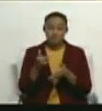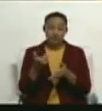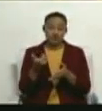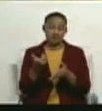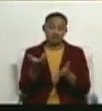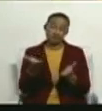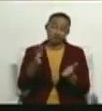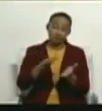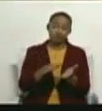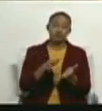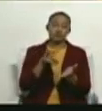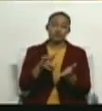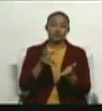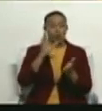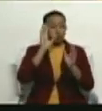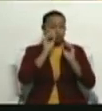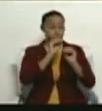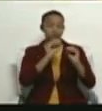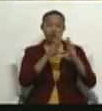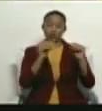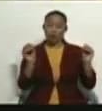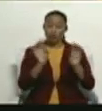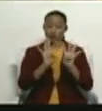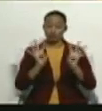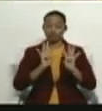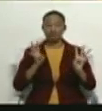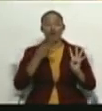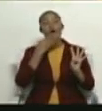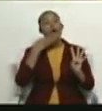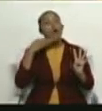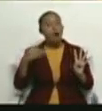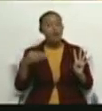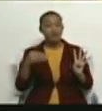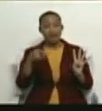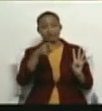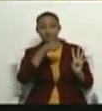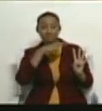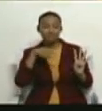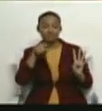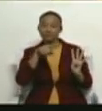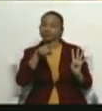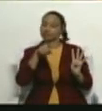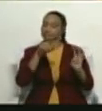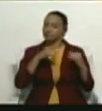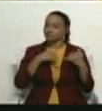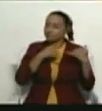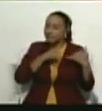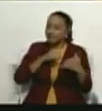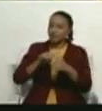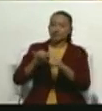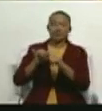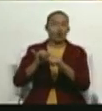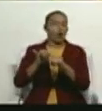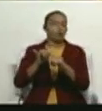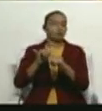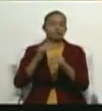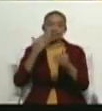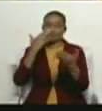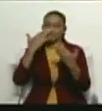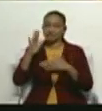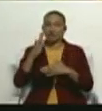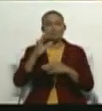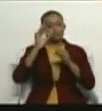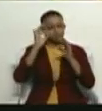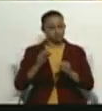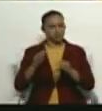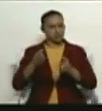estos jóvenes, hijos, que siempre serán sus hijos, por el camino recto de la rectitud,